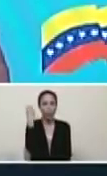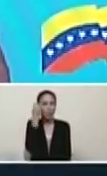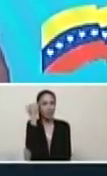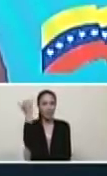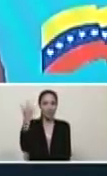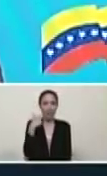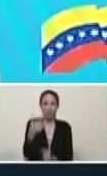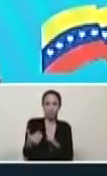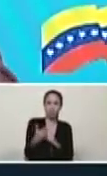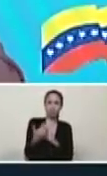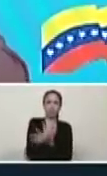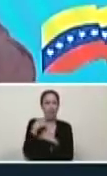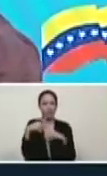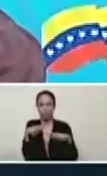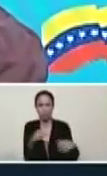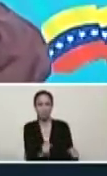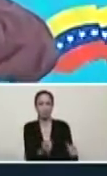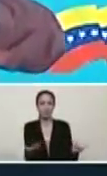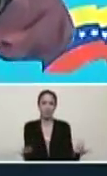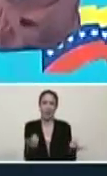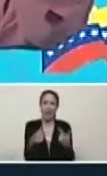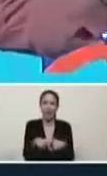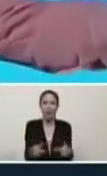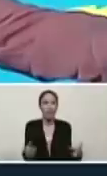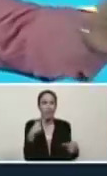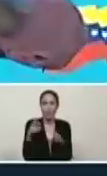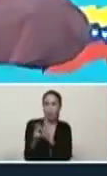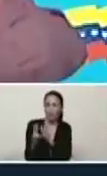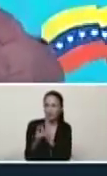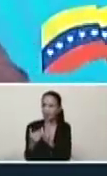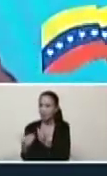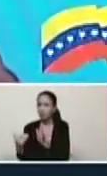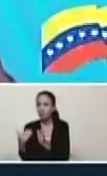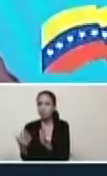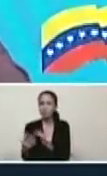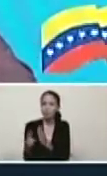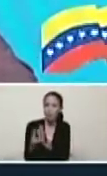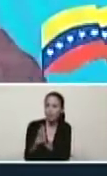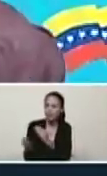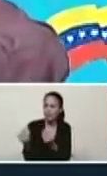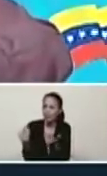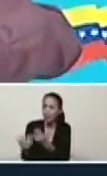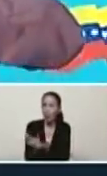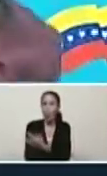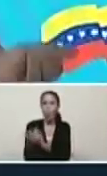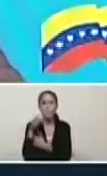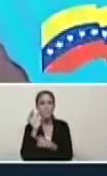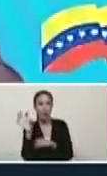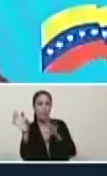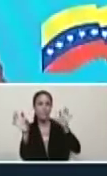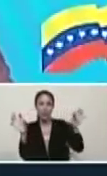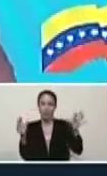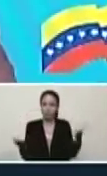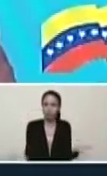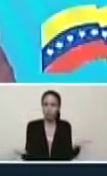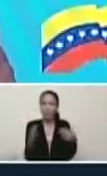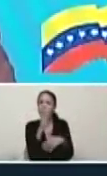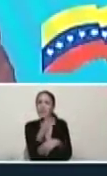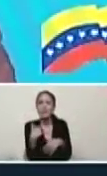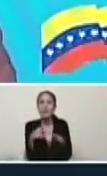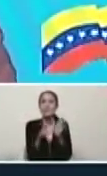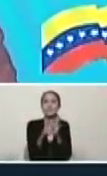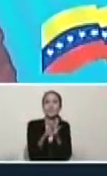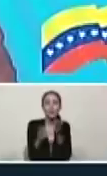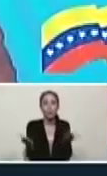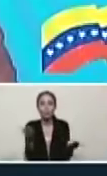había amenazado con invadir a un pueblo vecino. en este caso al pueblo de Venezuela.